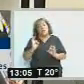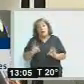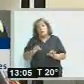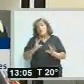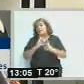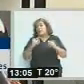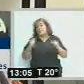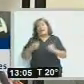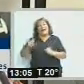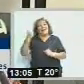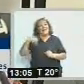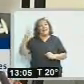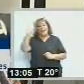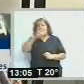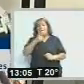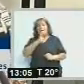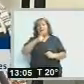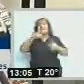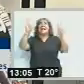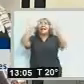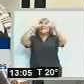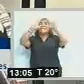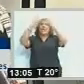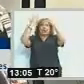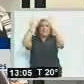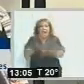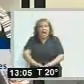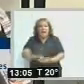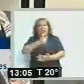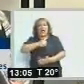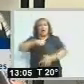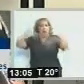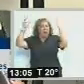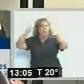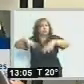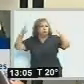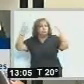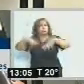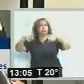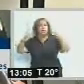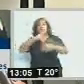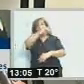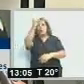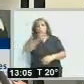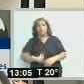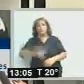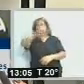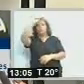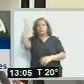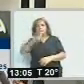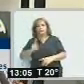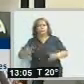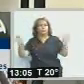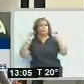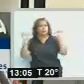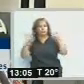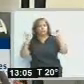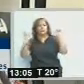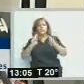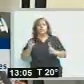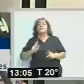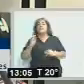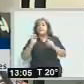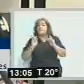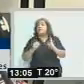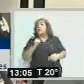Ayer por la noche parecía que se caía el cielo, literalmente hablando, porque había mucha presencia de actividad eléctrica. Teníamos rayos, estruendos y no se hacía presente